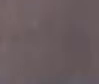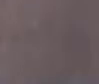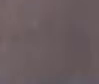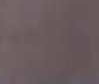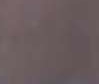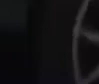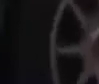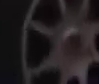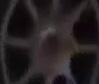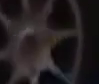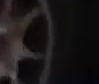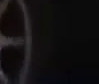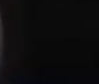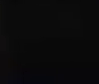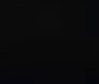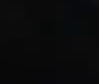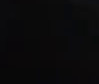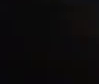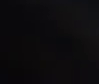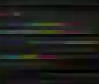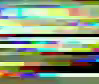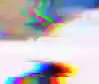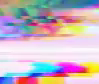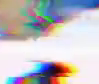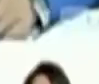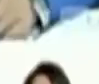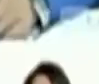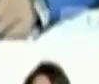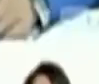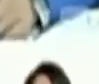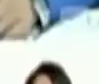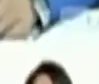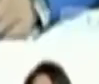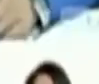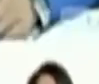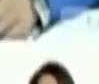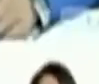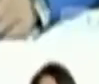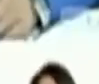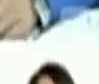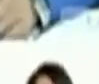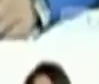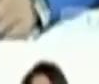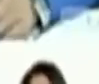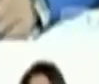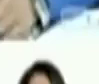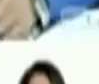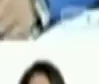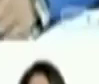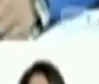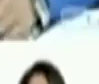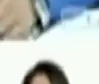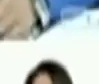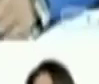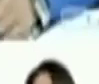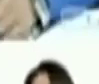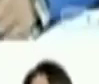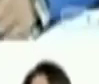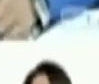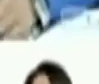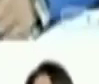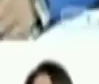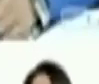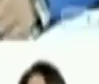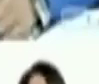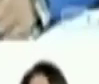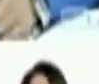o el congelamiento de activos en Estados Unidos. Un acuerdo de cooperación, de paz. Somos dos pueblos pacifistas,